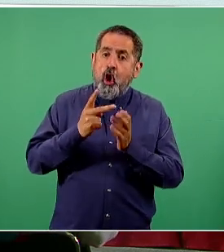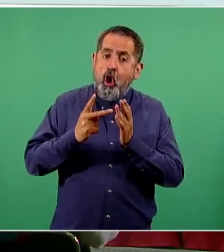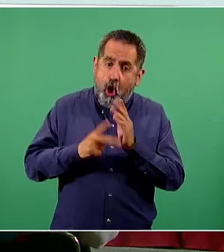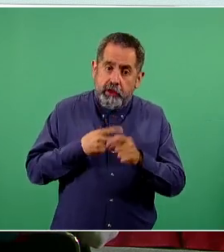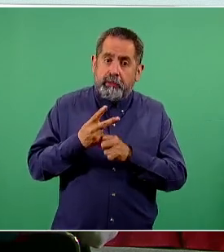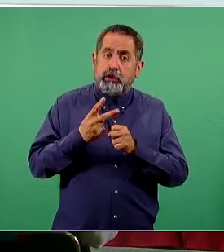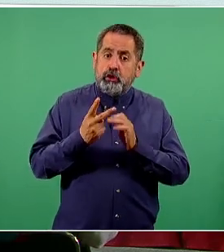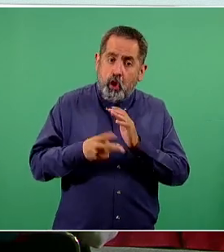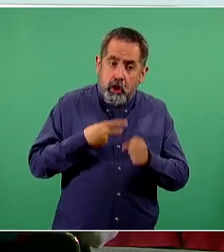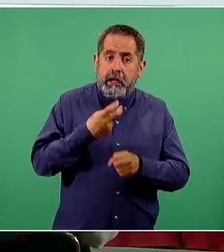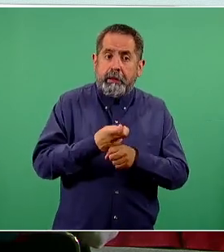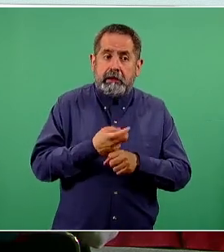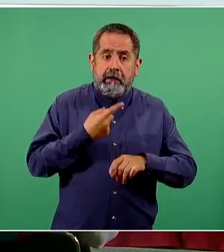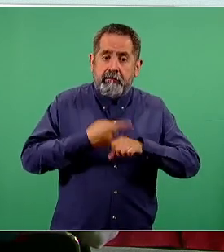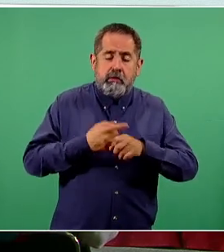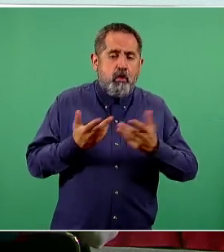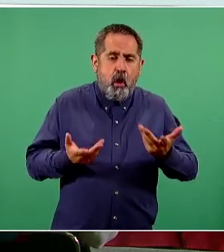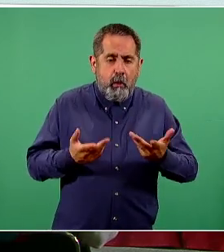por favor.